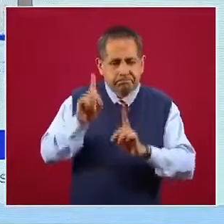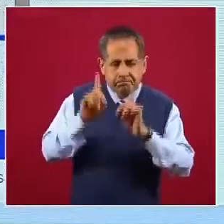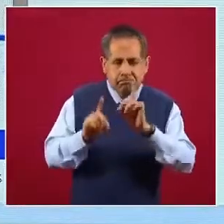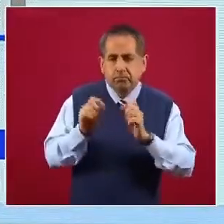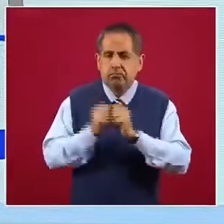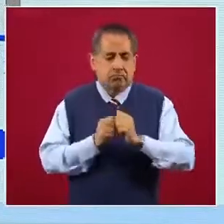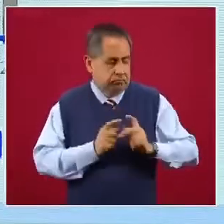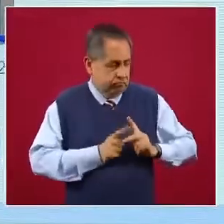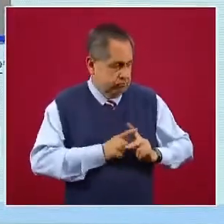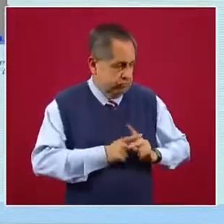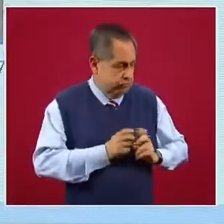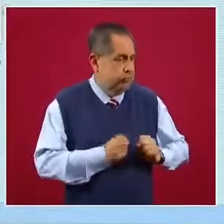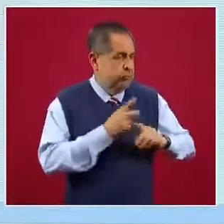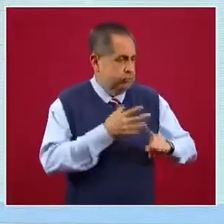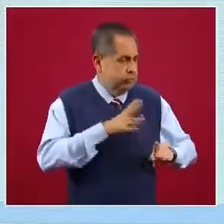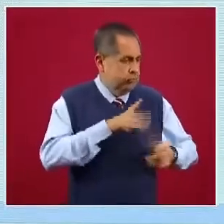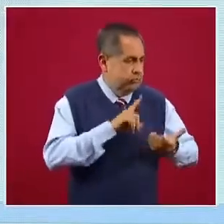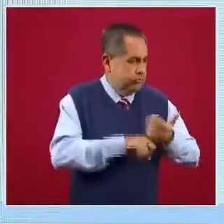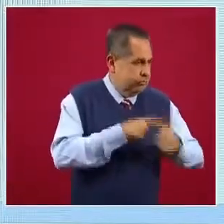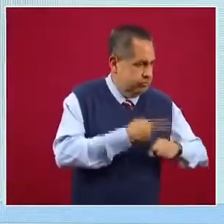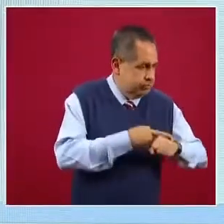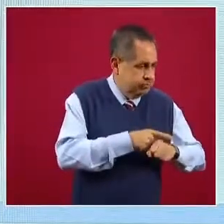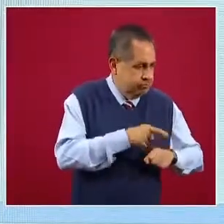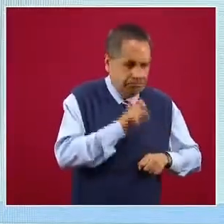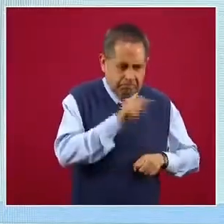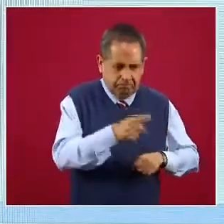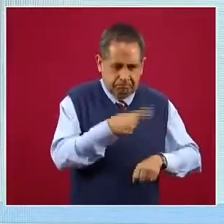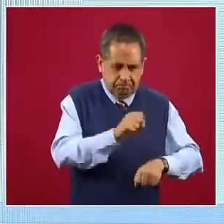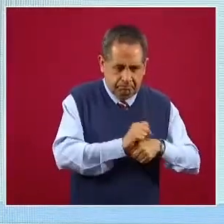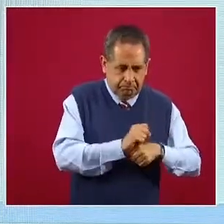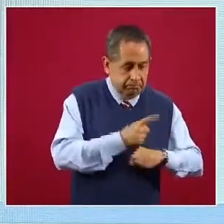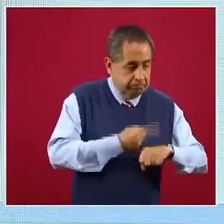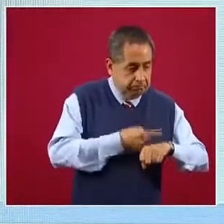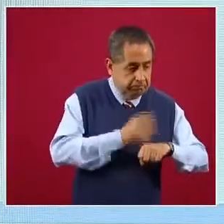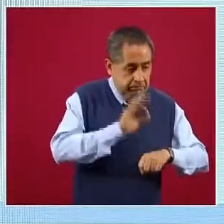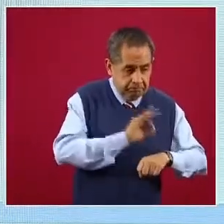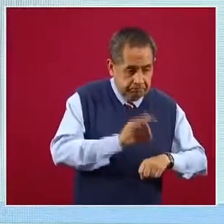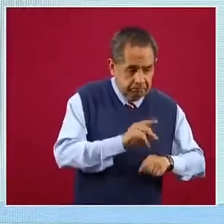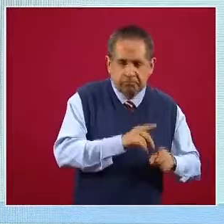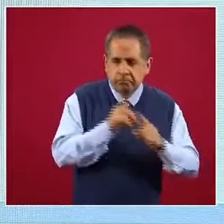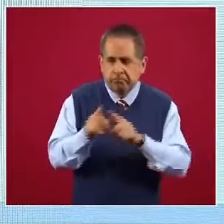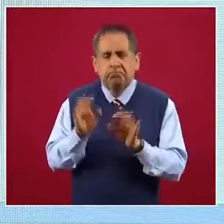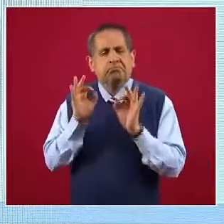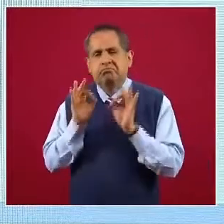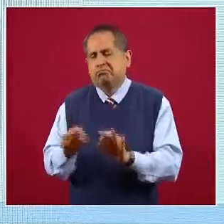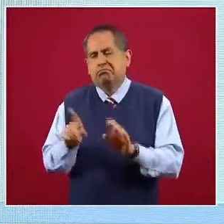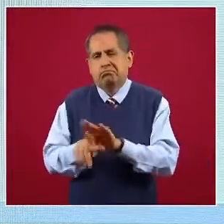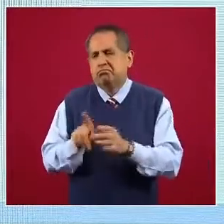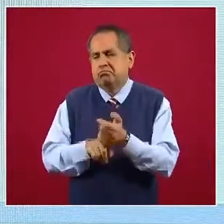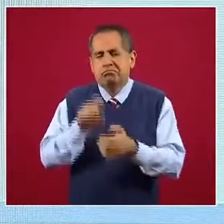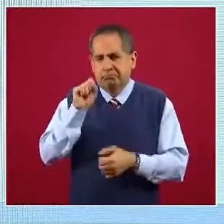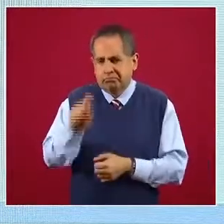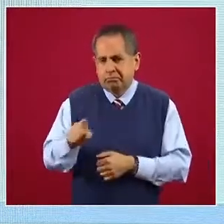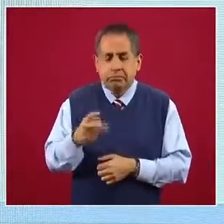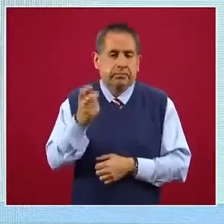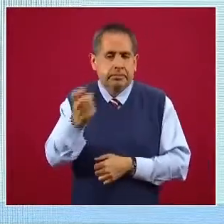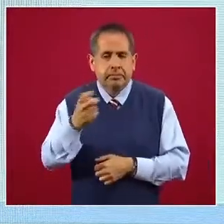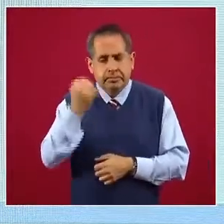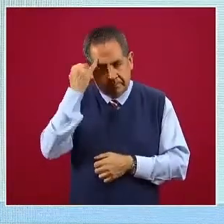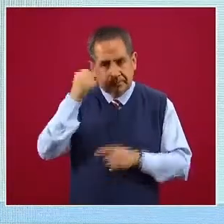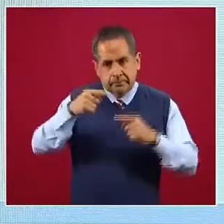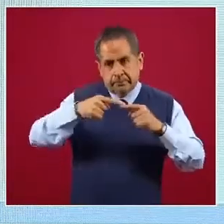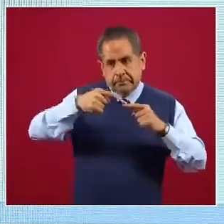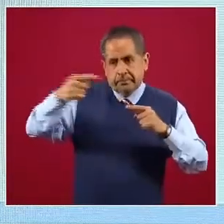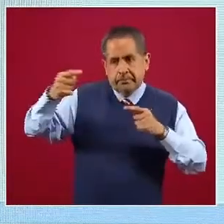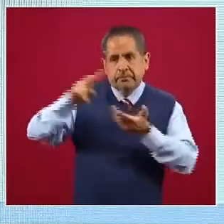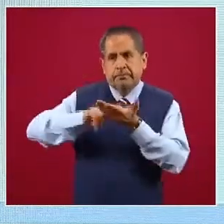en base al porcentaje de positividad de esa semana, entonces estimamos que puede haber esta cantidad. Por eso la línea